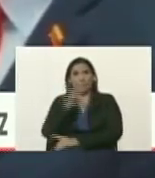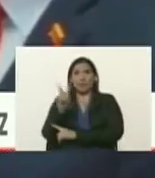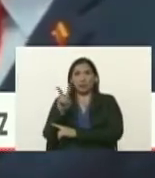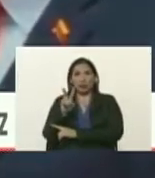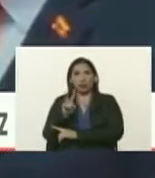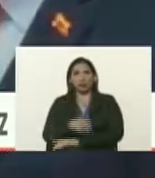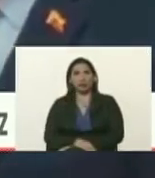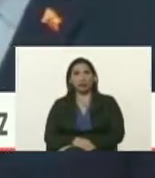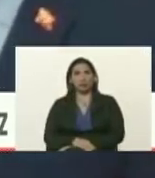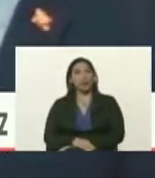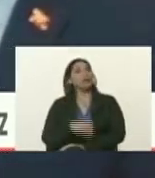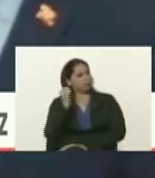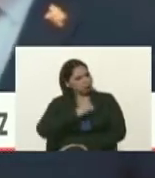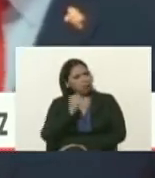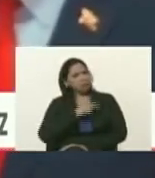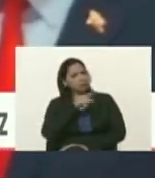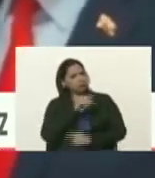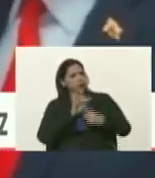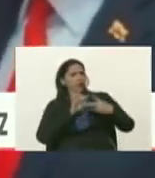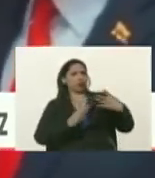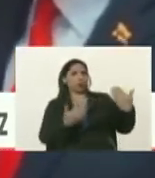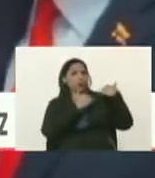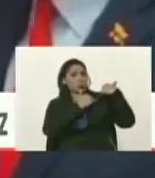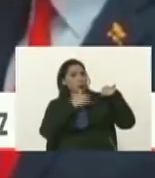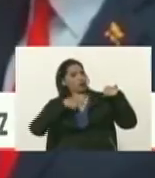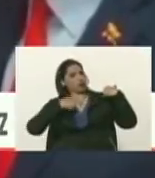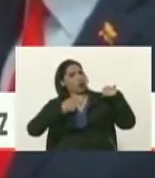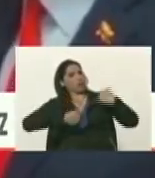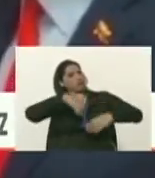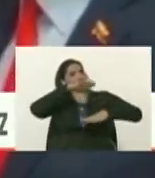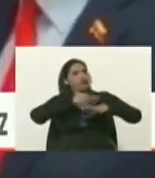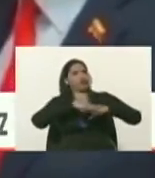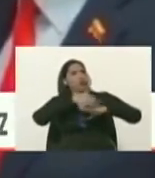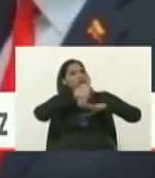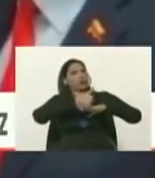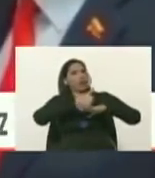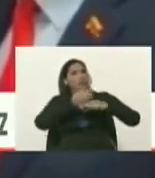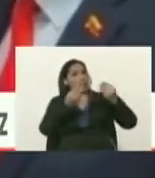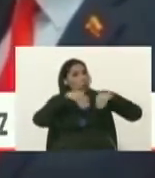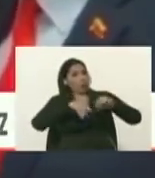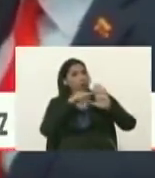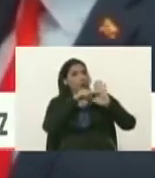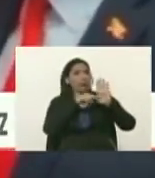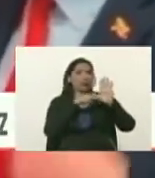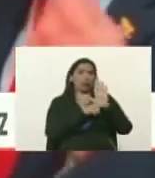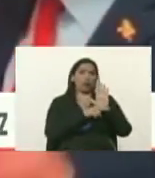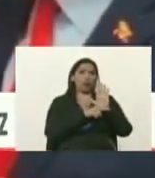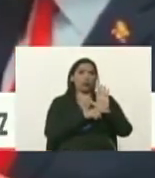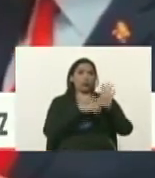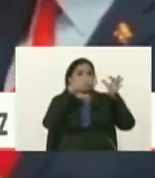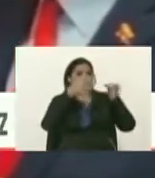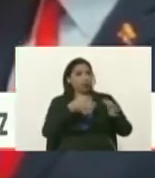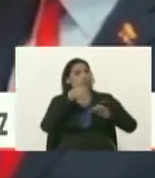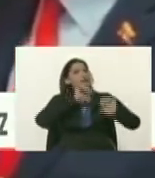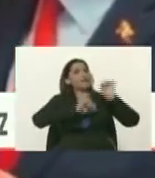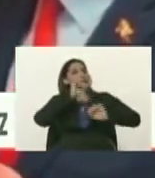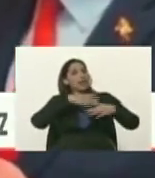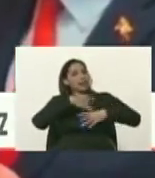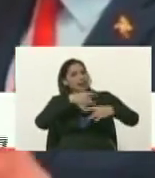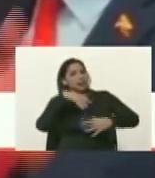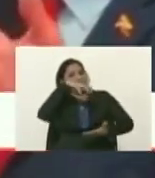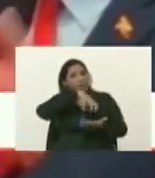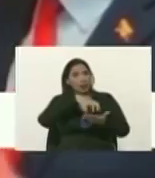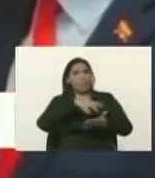venezolano. Correcto, una de las funciones que me corresponden como procurador, de acuerdo con el estatuto, es precisamente defender los intereses del